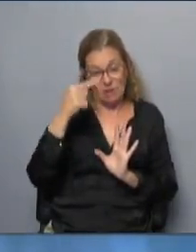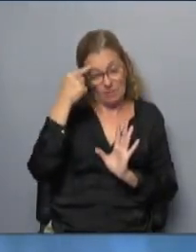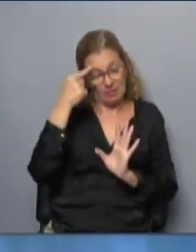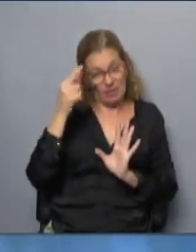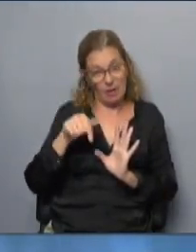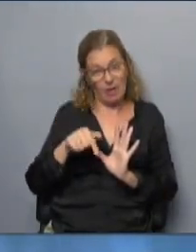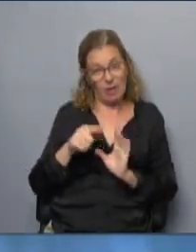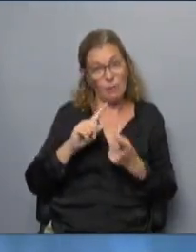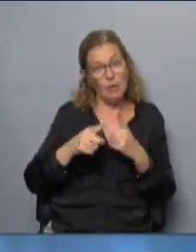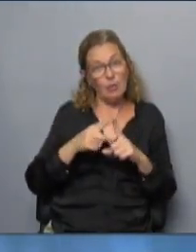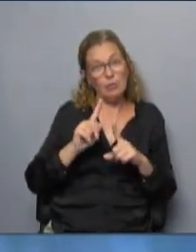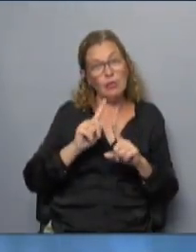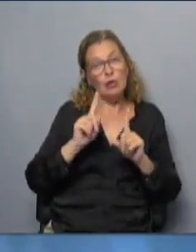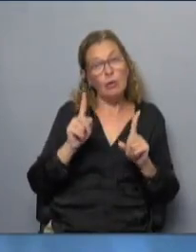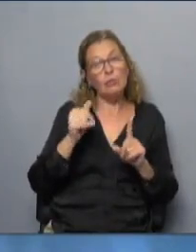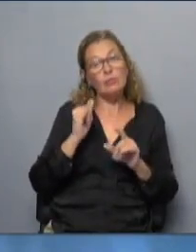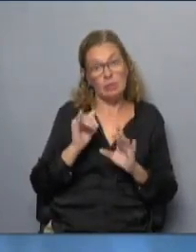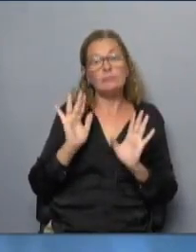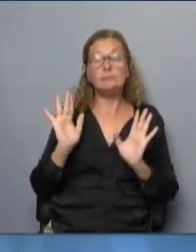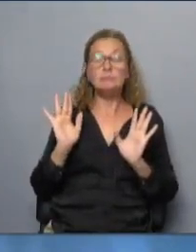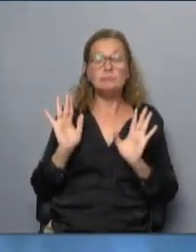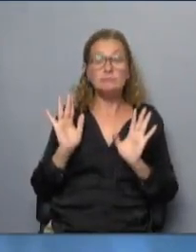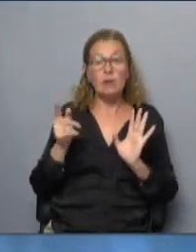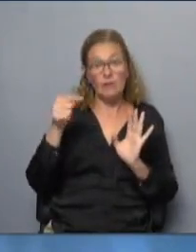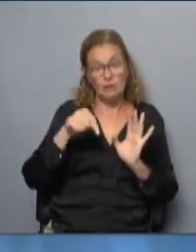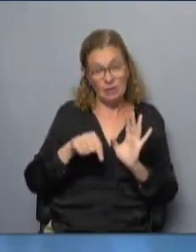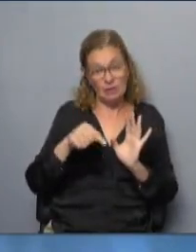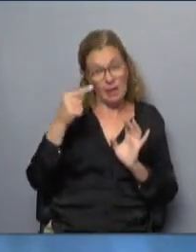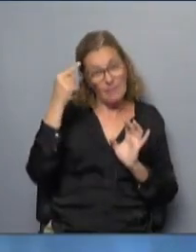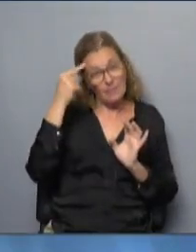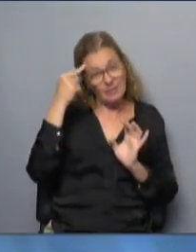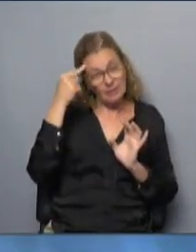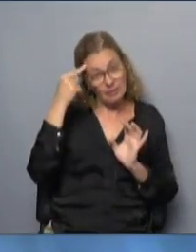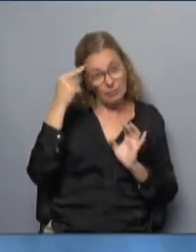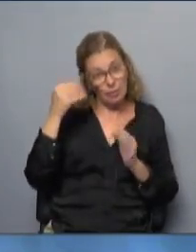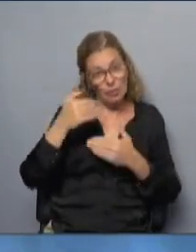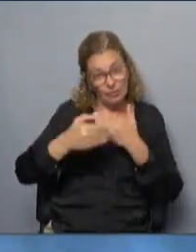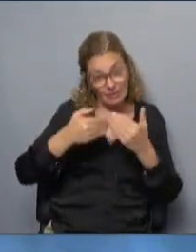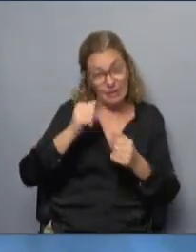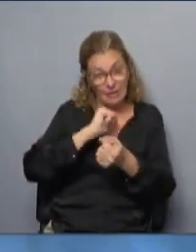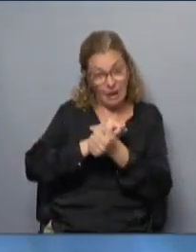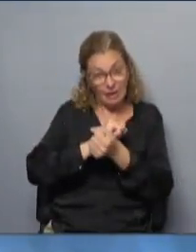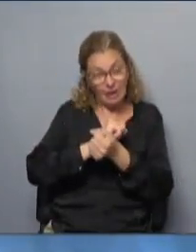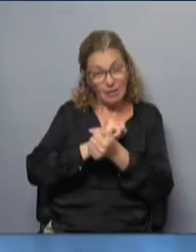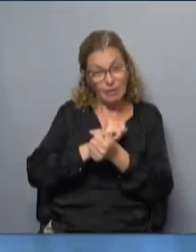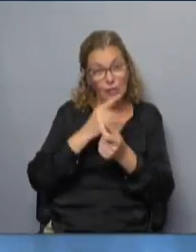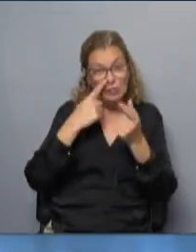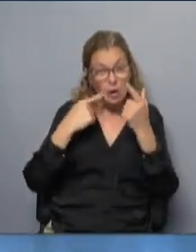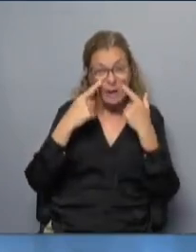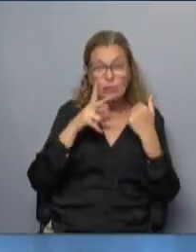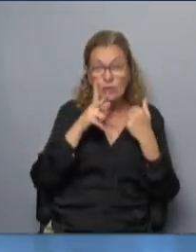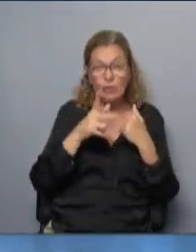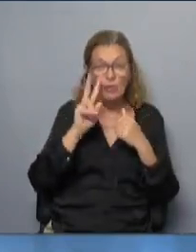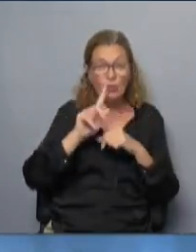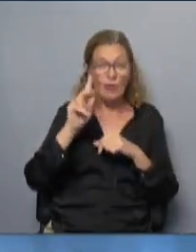es la de la guardia sí sí venid a pensar si vos querés seguir en cana seguir llorando porque los hijos no lo